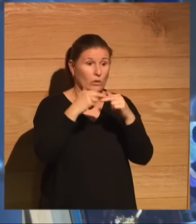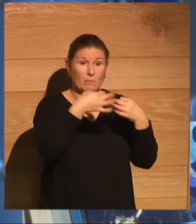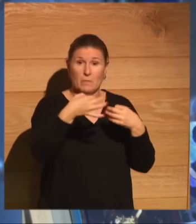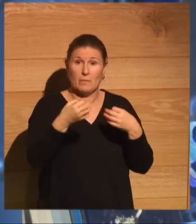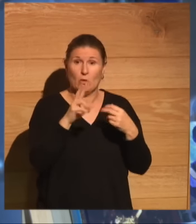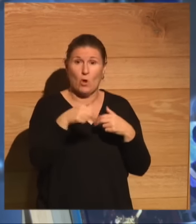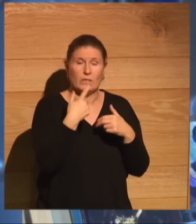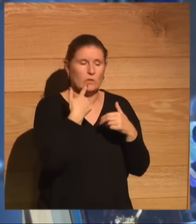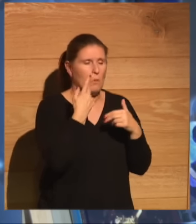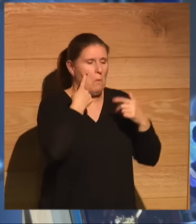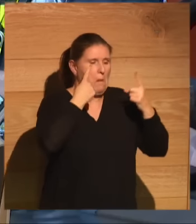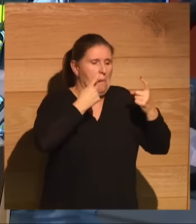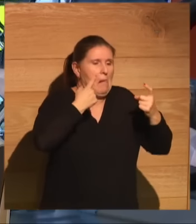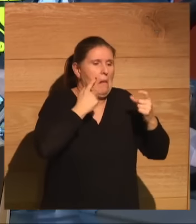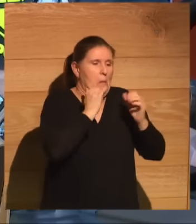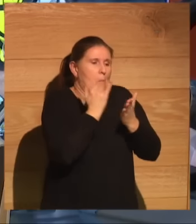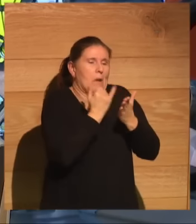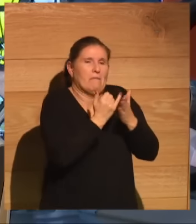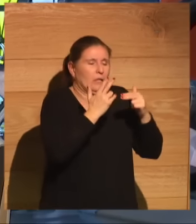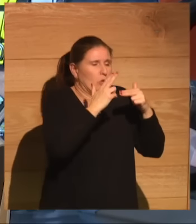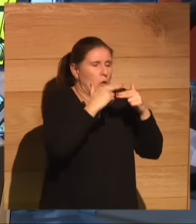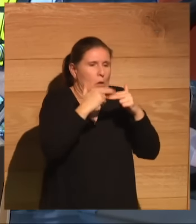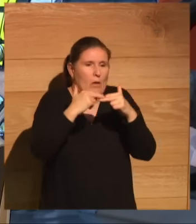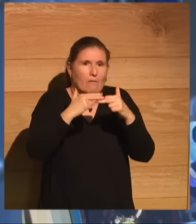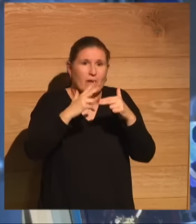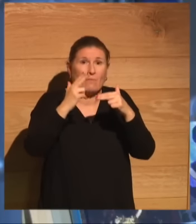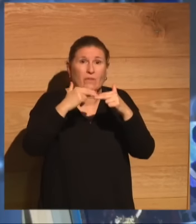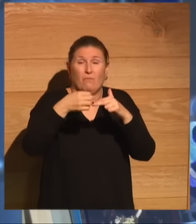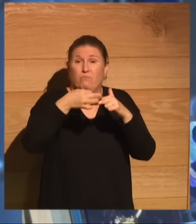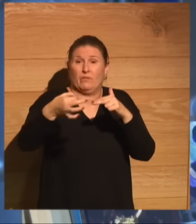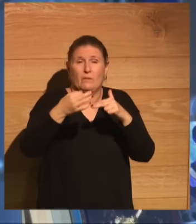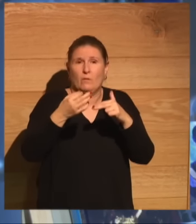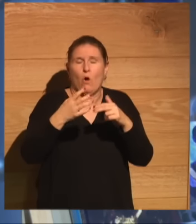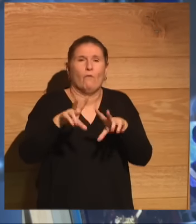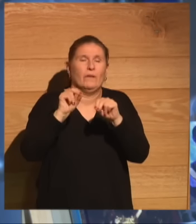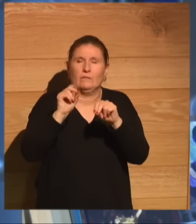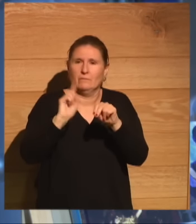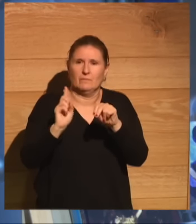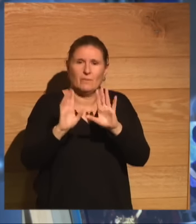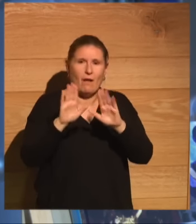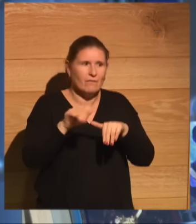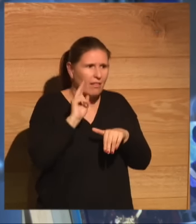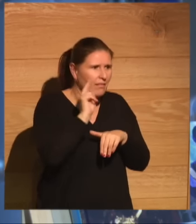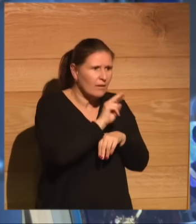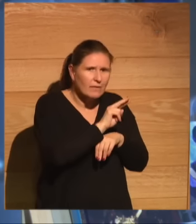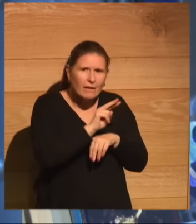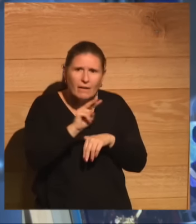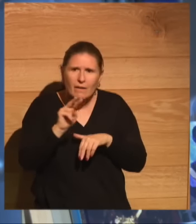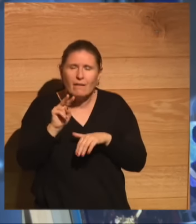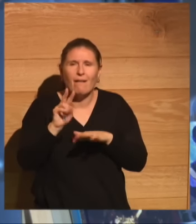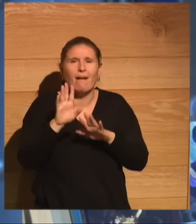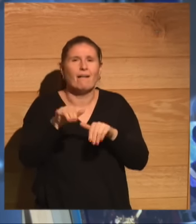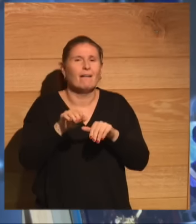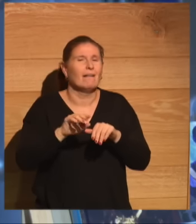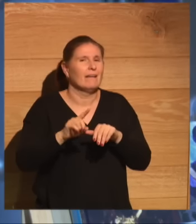tomas que luego no ha llegado nunca a acabar o no ha llegado nunca a acabar de montar. Y es muy bonito verlo porque te permite ver las